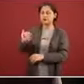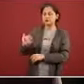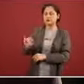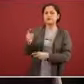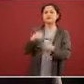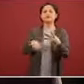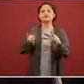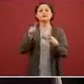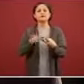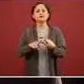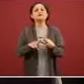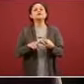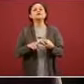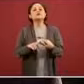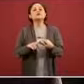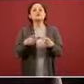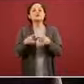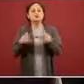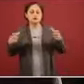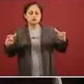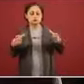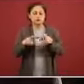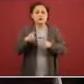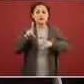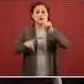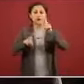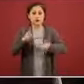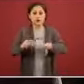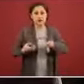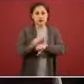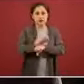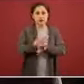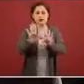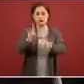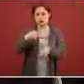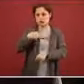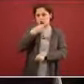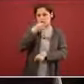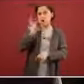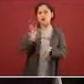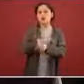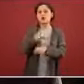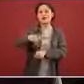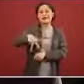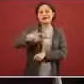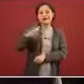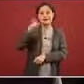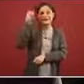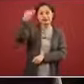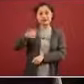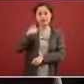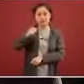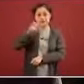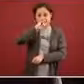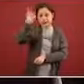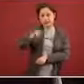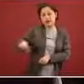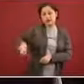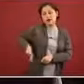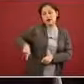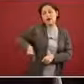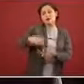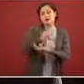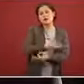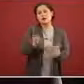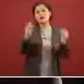según la entidad? Se lo digo porque el 13 de abril la jefa de gobierno informó que había 855